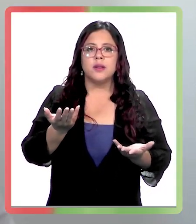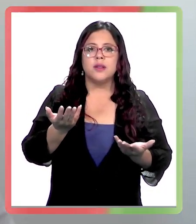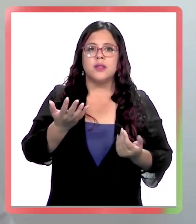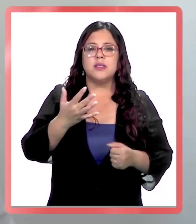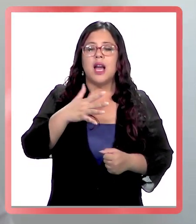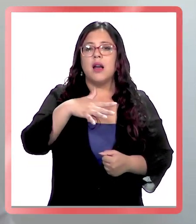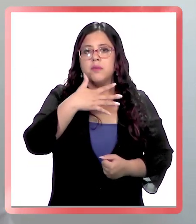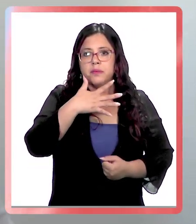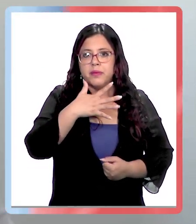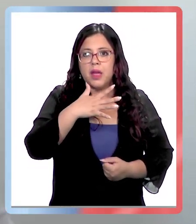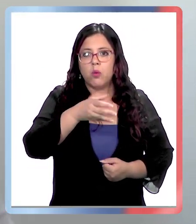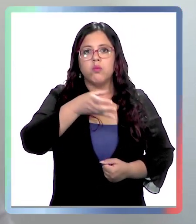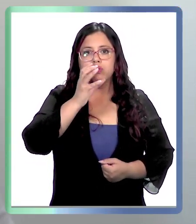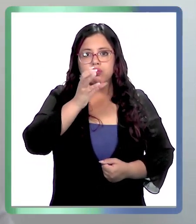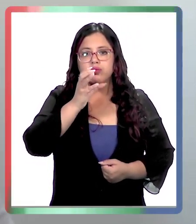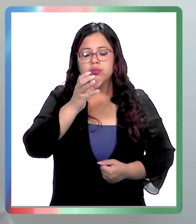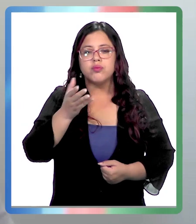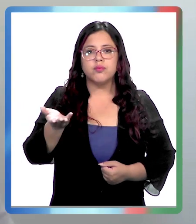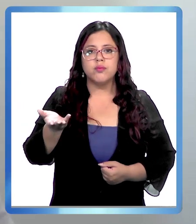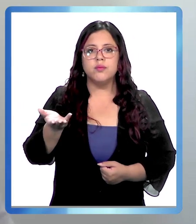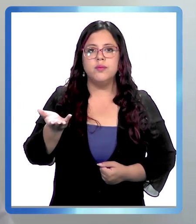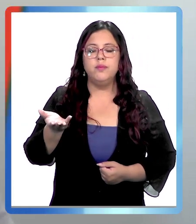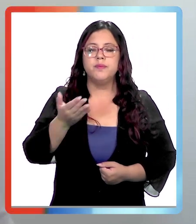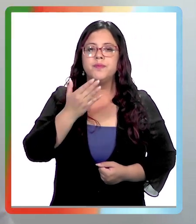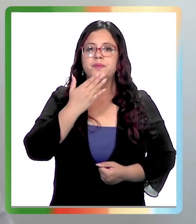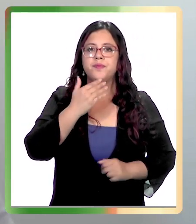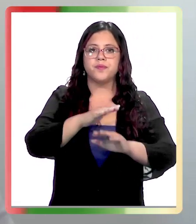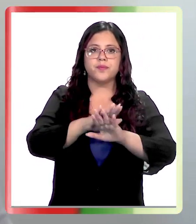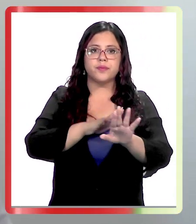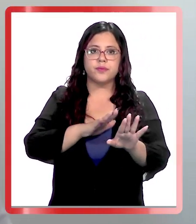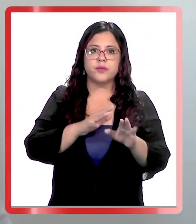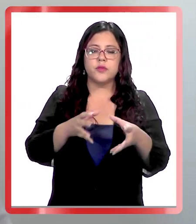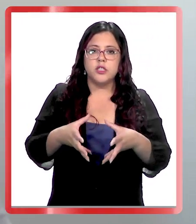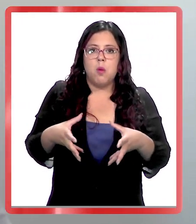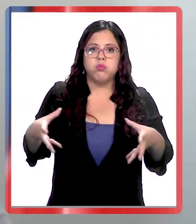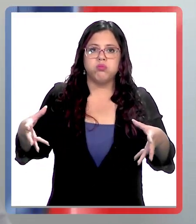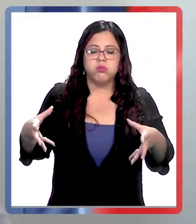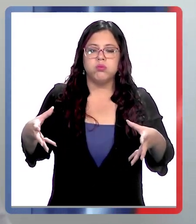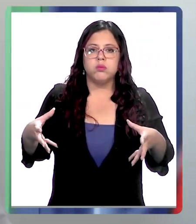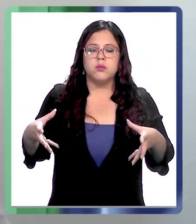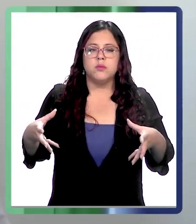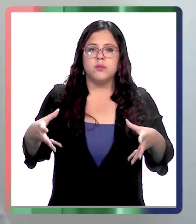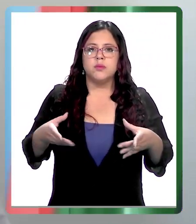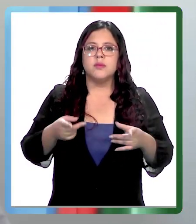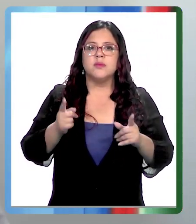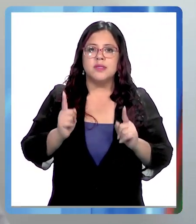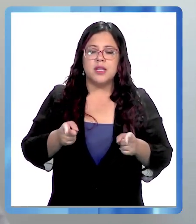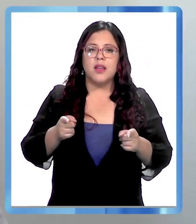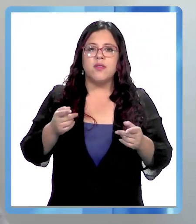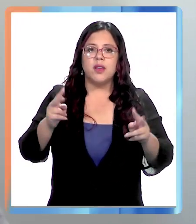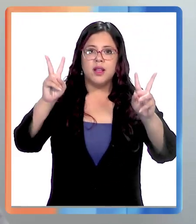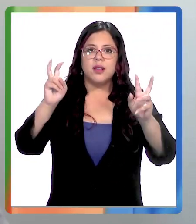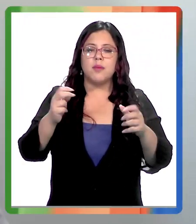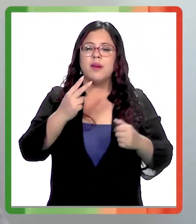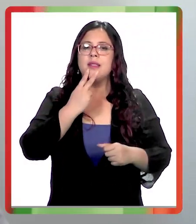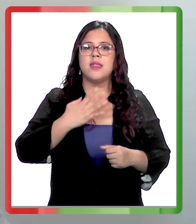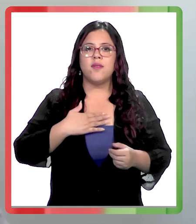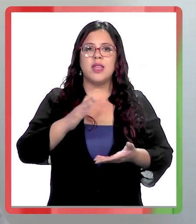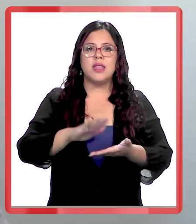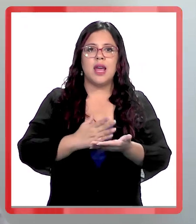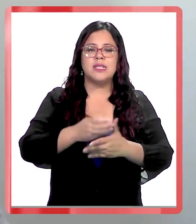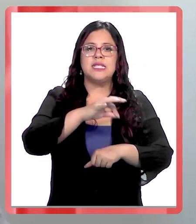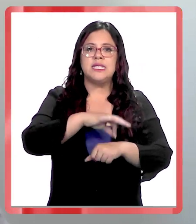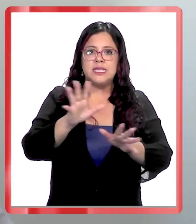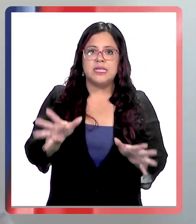chatarra, tienen mayor riesgo de tener cáncer colorectal. La recomendación es aumentar el consumo de frutas y verduras en